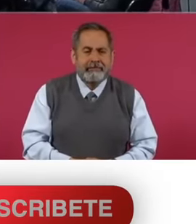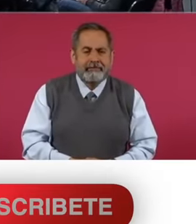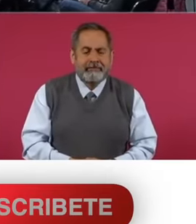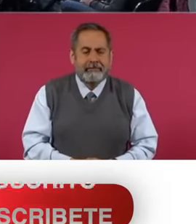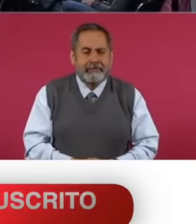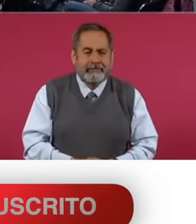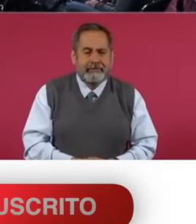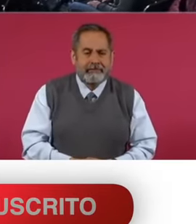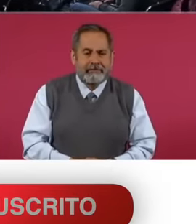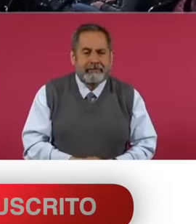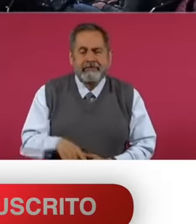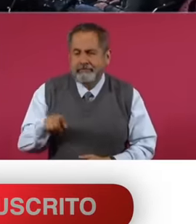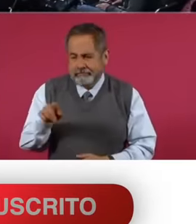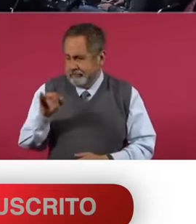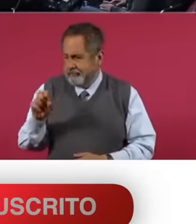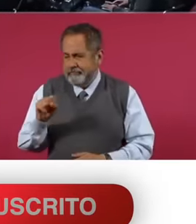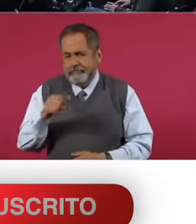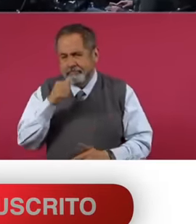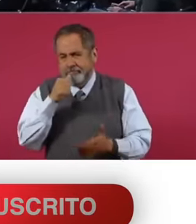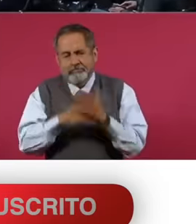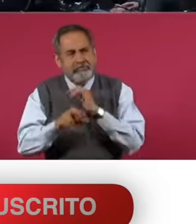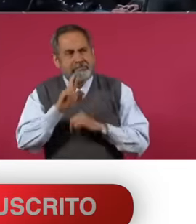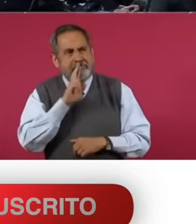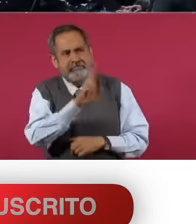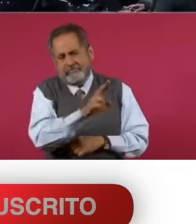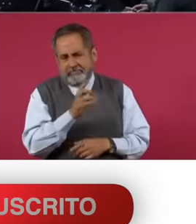Y ya Jesús le contestó.